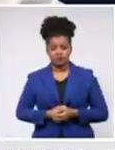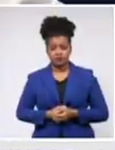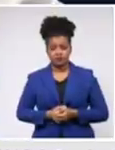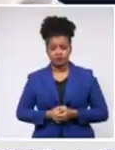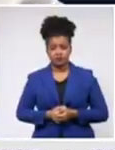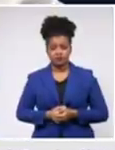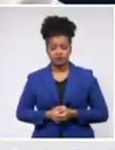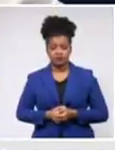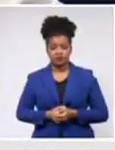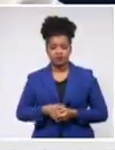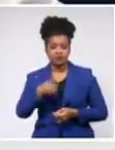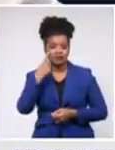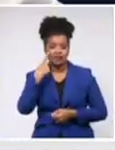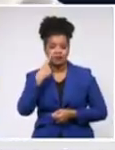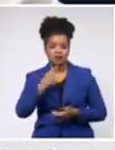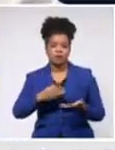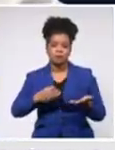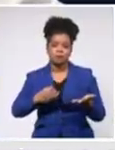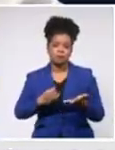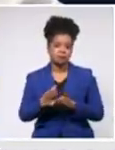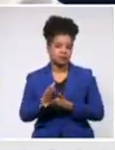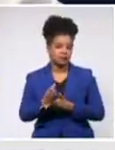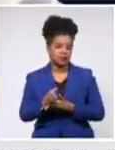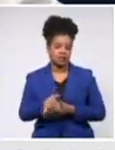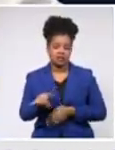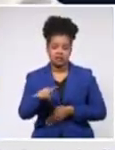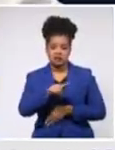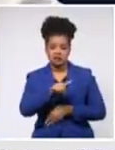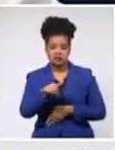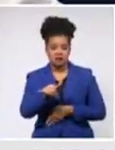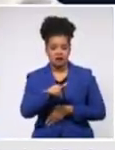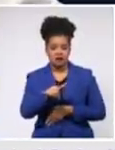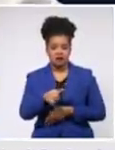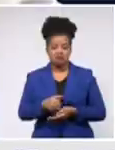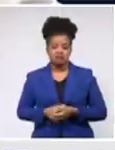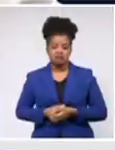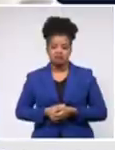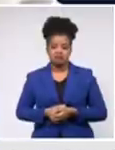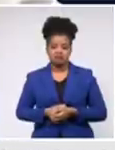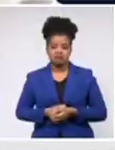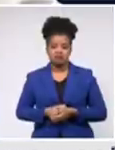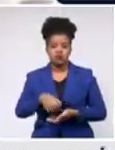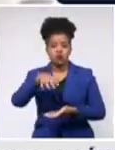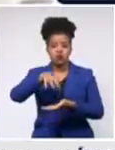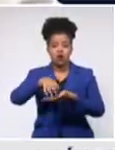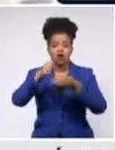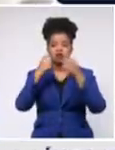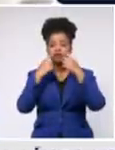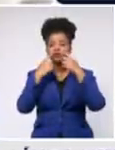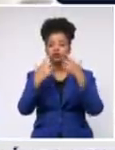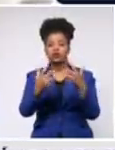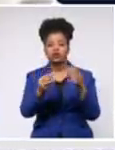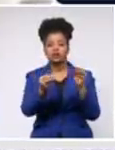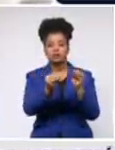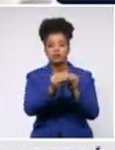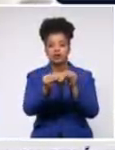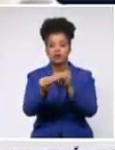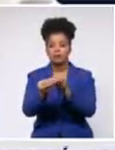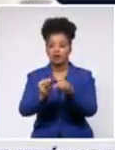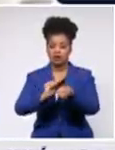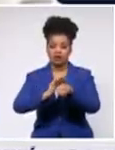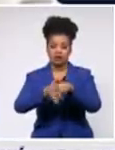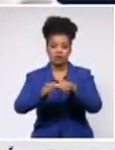Como ven, se mantiene como lugares importantes de transmisión la provincia de La